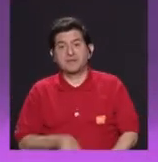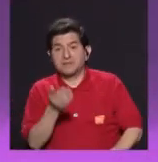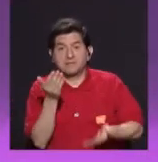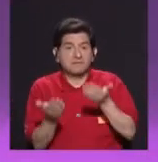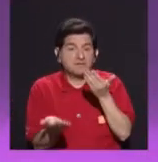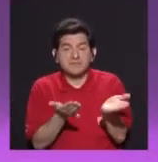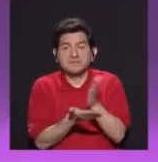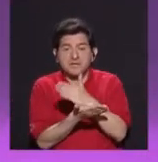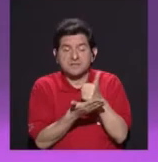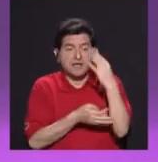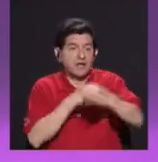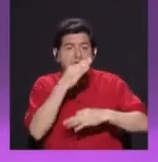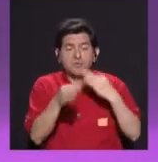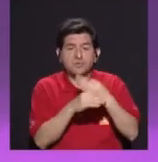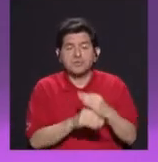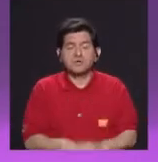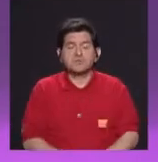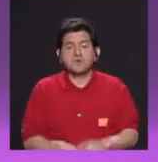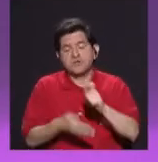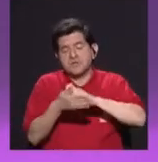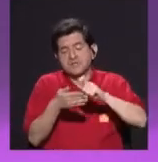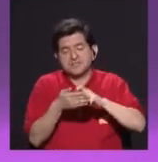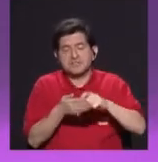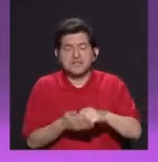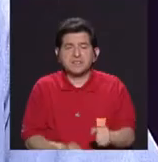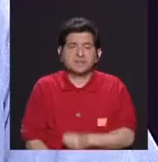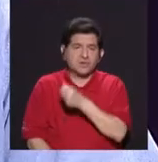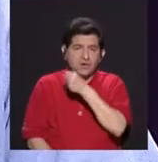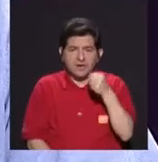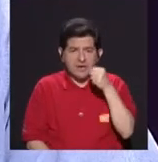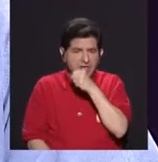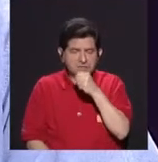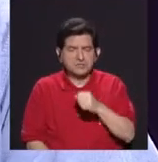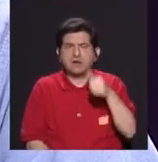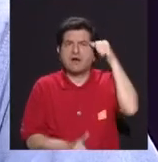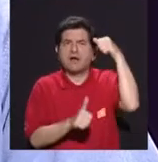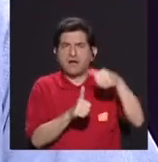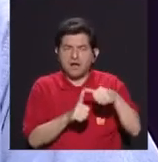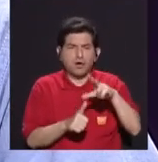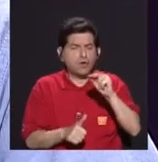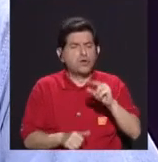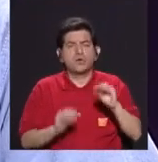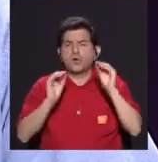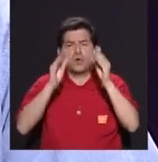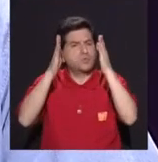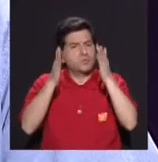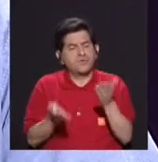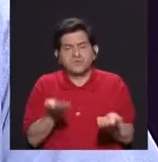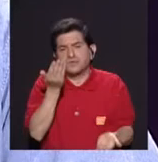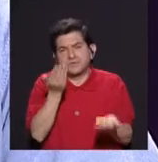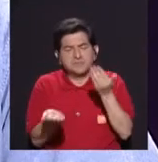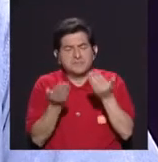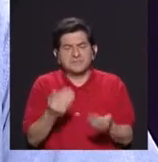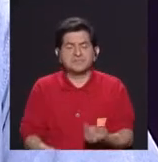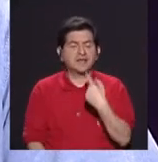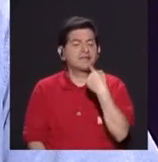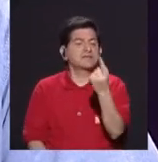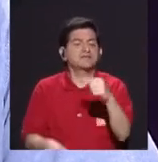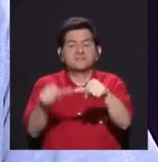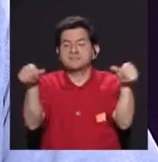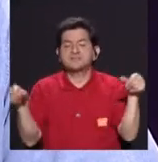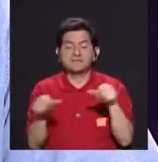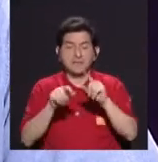algún tipo de letra en algún tipo de género musical que lo que algún docente o alguna docente nos nos dice en el aula